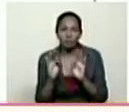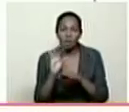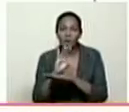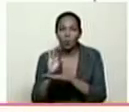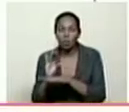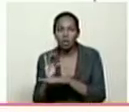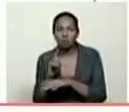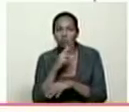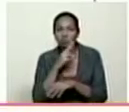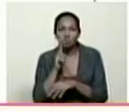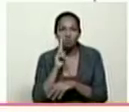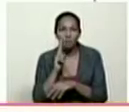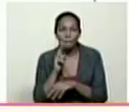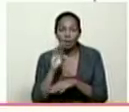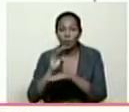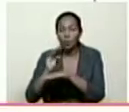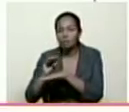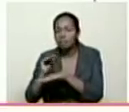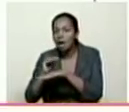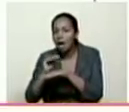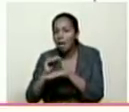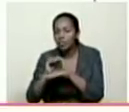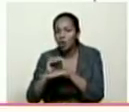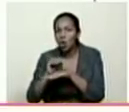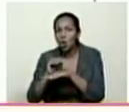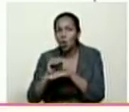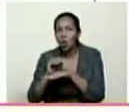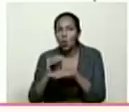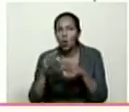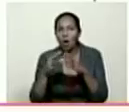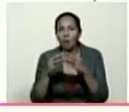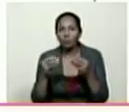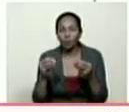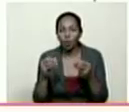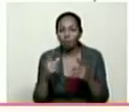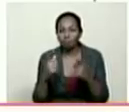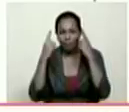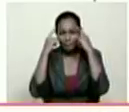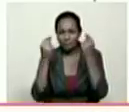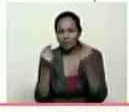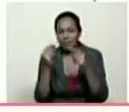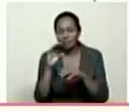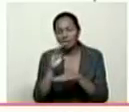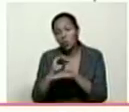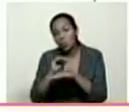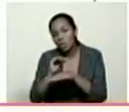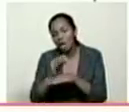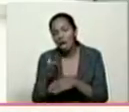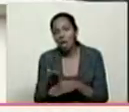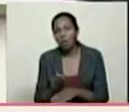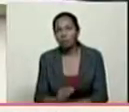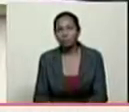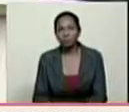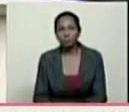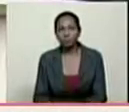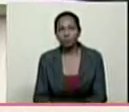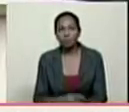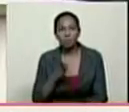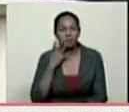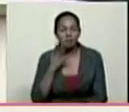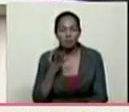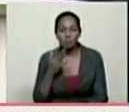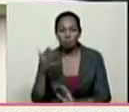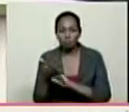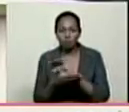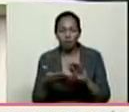su nombre lo dicen, es guarecer, proteger todo el sistema. Si hay una vía que se